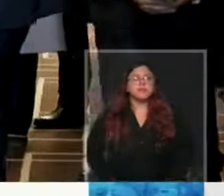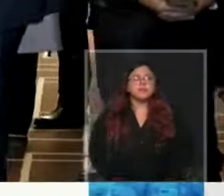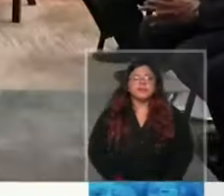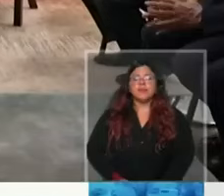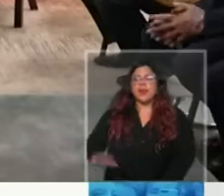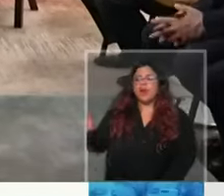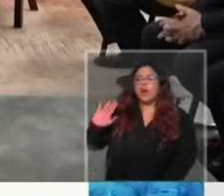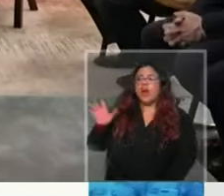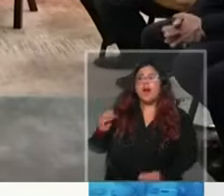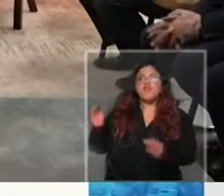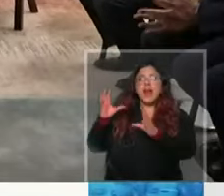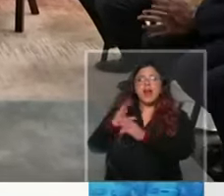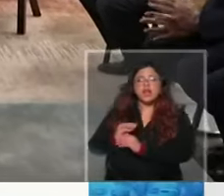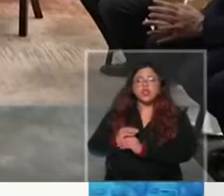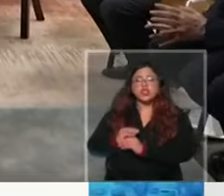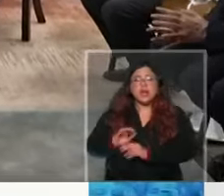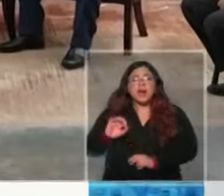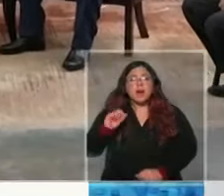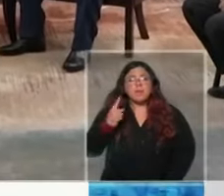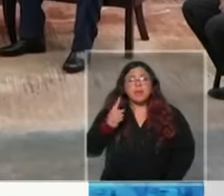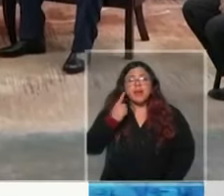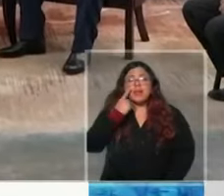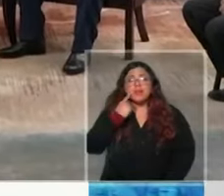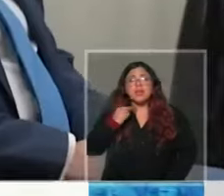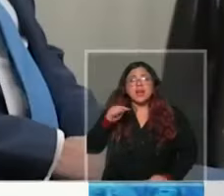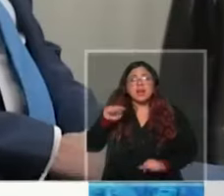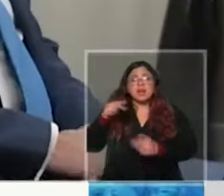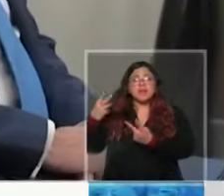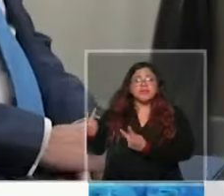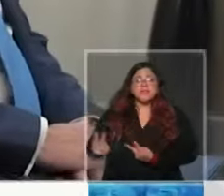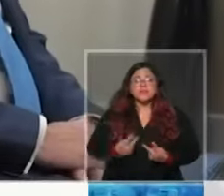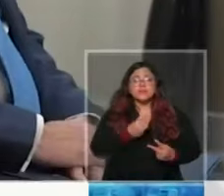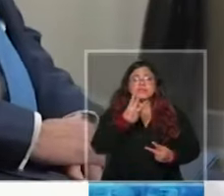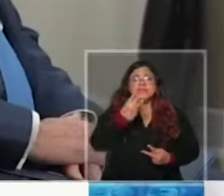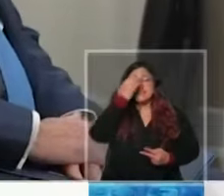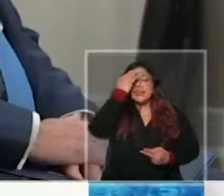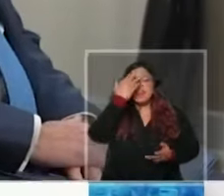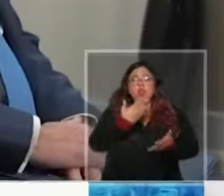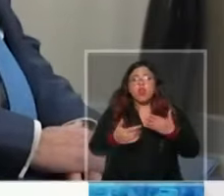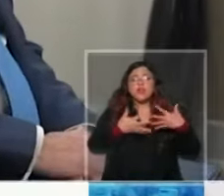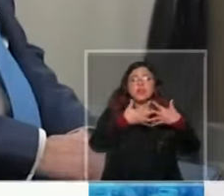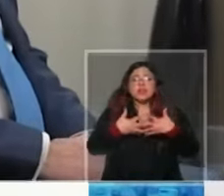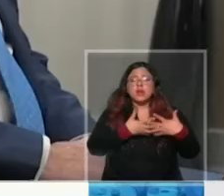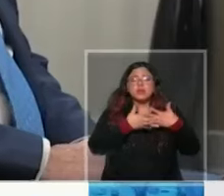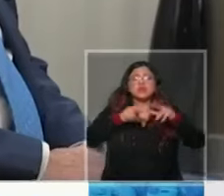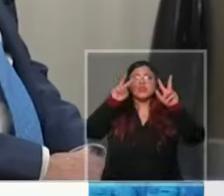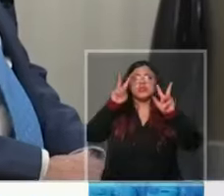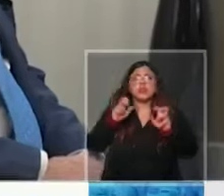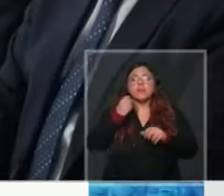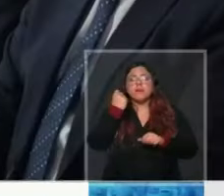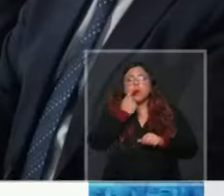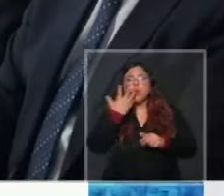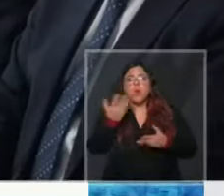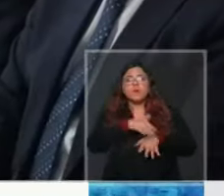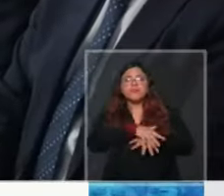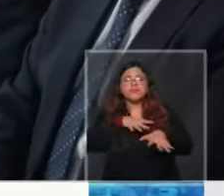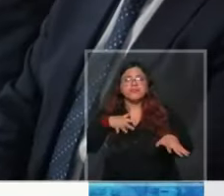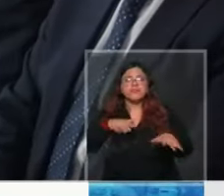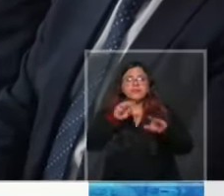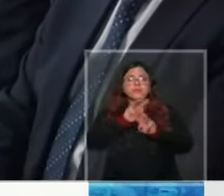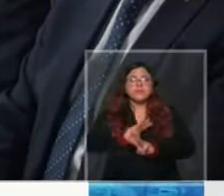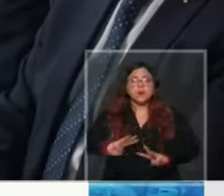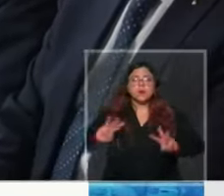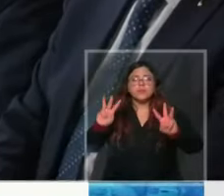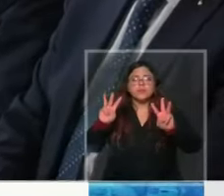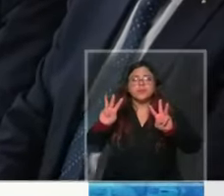Hola Ramón, muy buenas noches. Primer día de esta gira de 3 días en Estados Unidos en el contexto de la Asamblea General de las